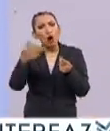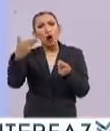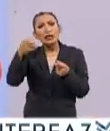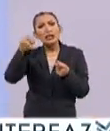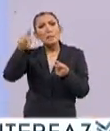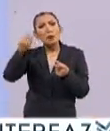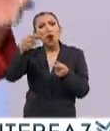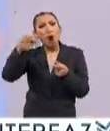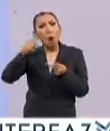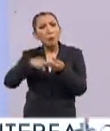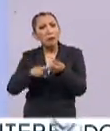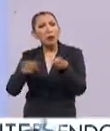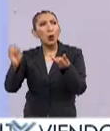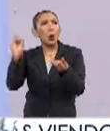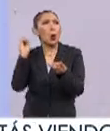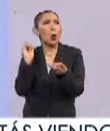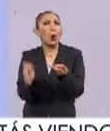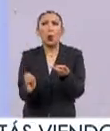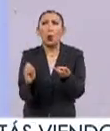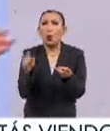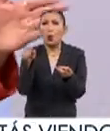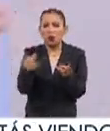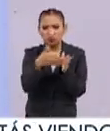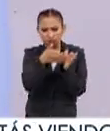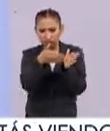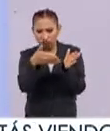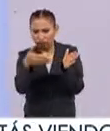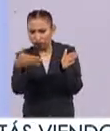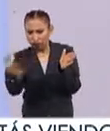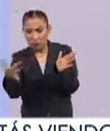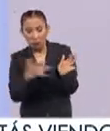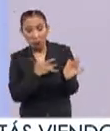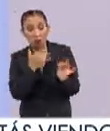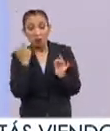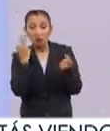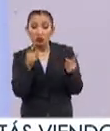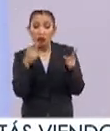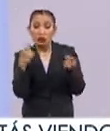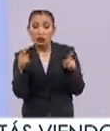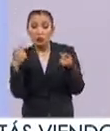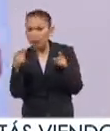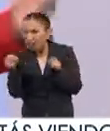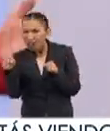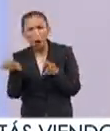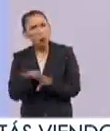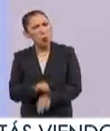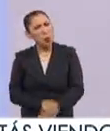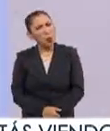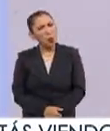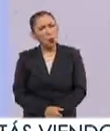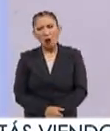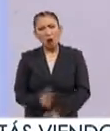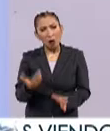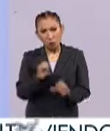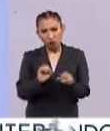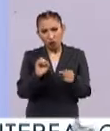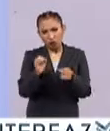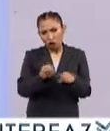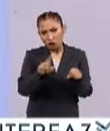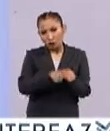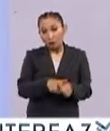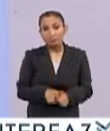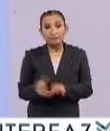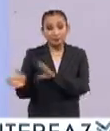hop contemporáneos. Exacto. En una línea casi imperceptible de cómo llegamos hasta acá, bueno, así como socialmente se escucha